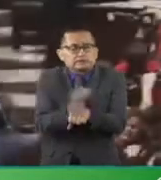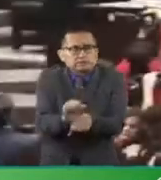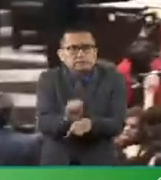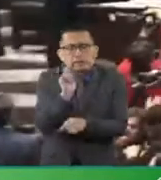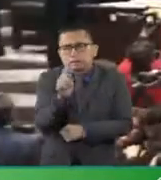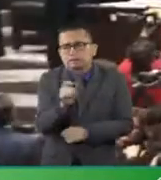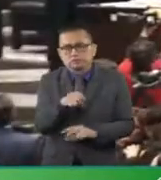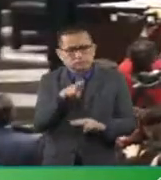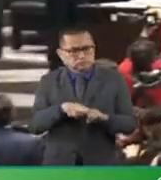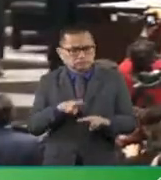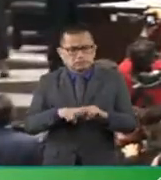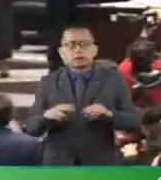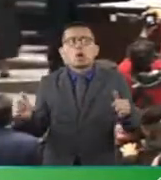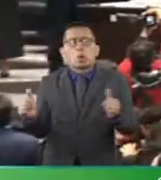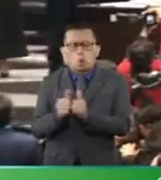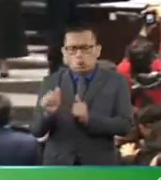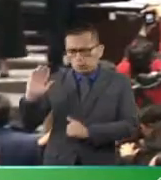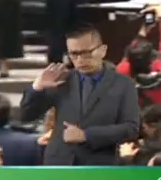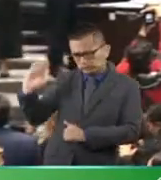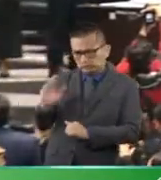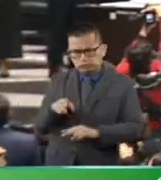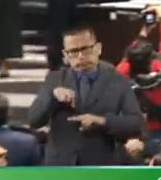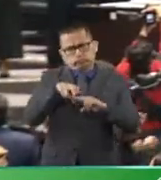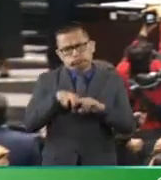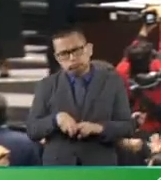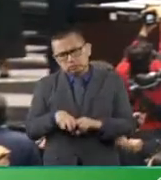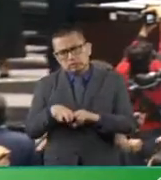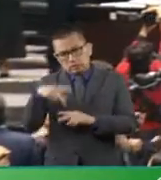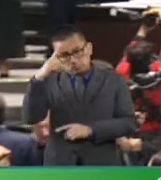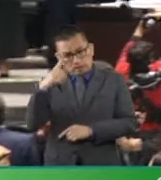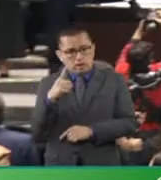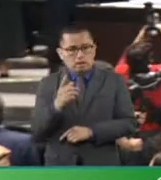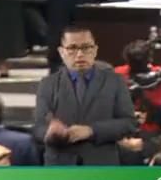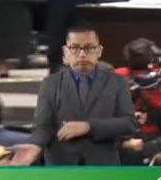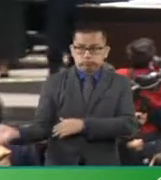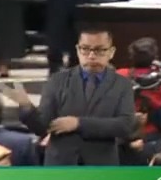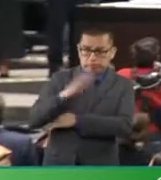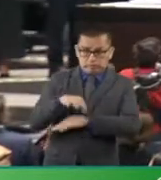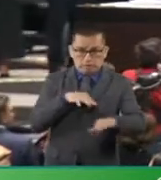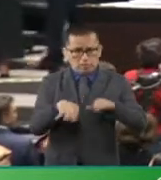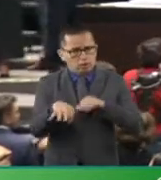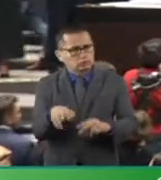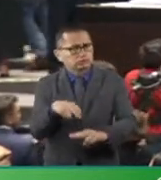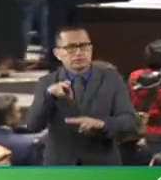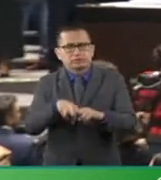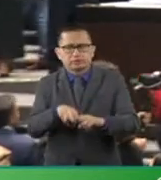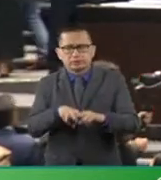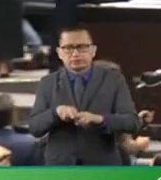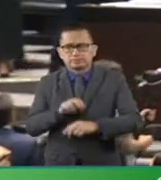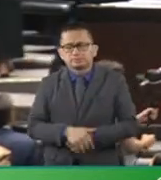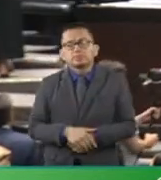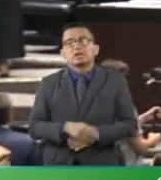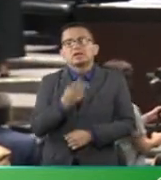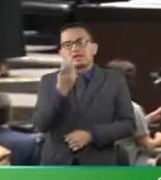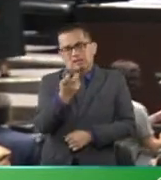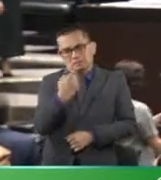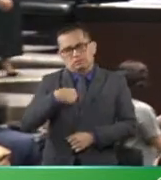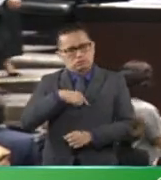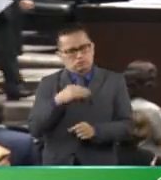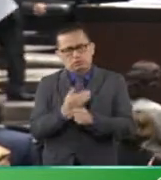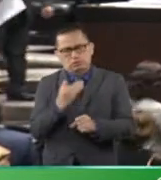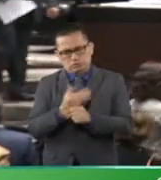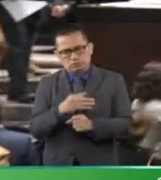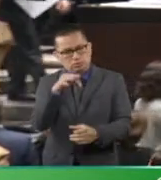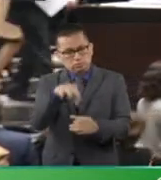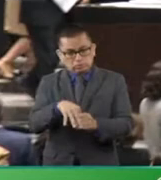con respaldo para sentarnos durante la jornada de trabajo. Eso es lo que estamos votando en este momento, algo simple